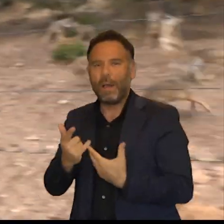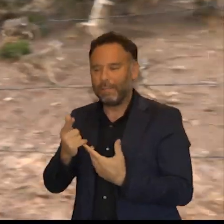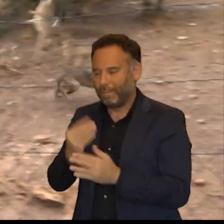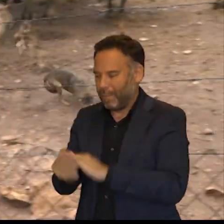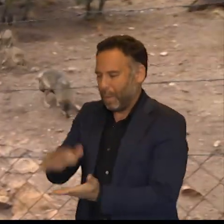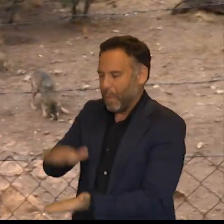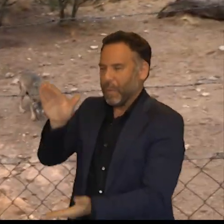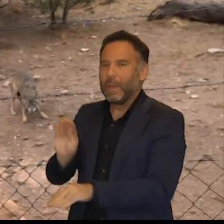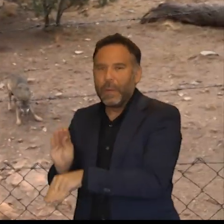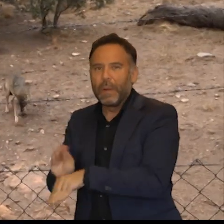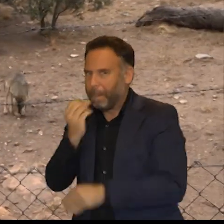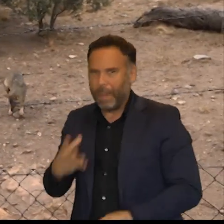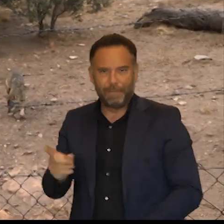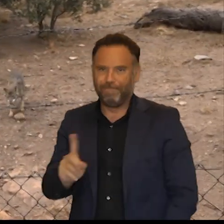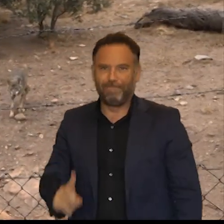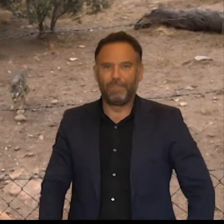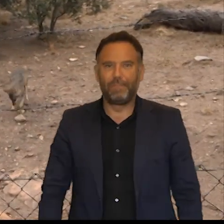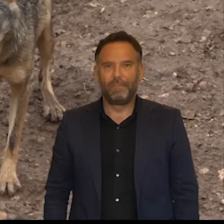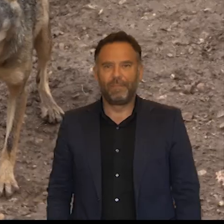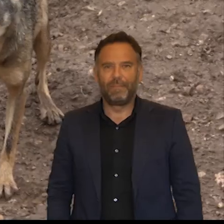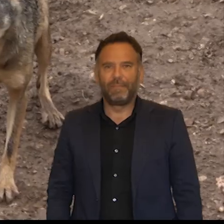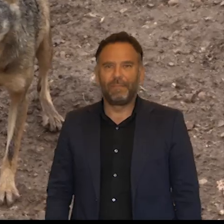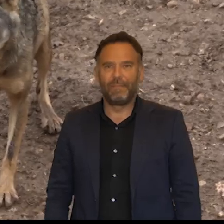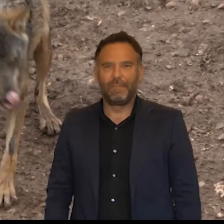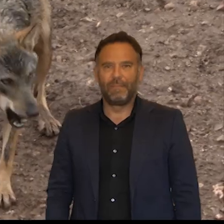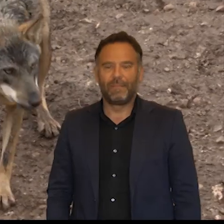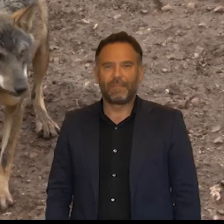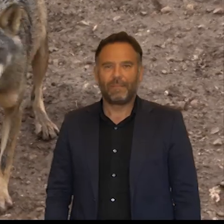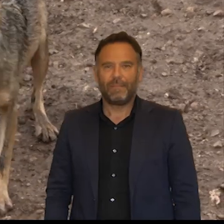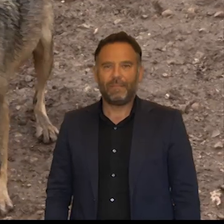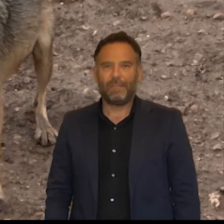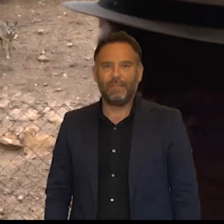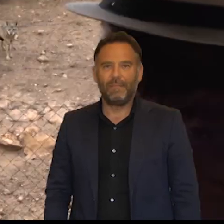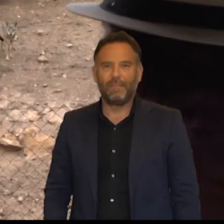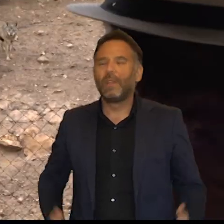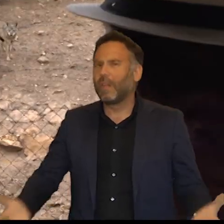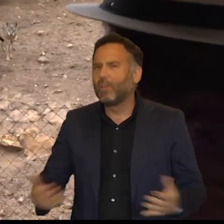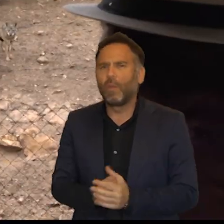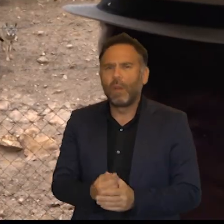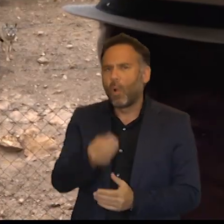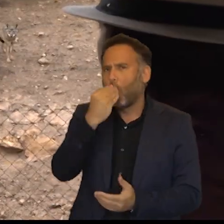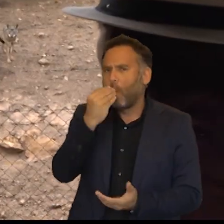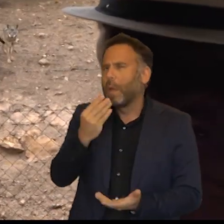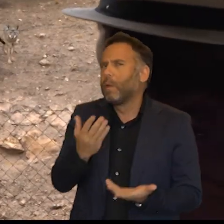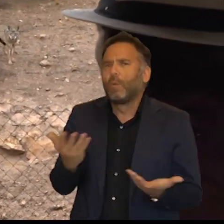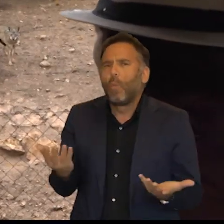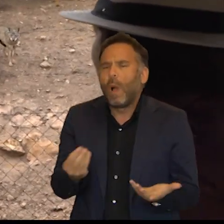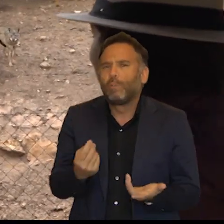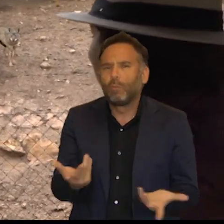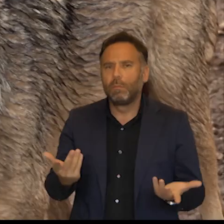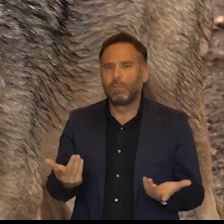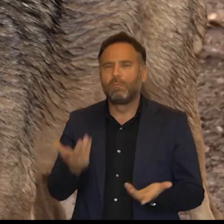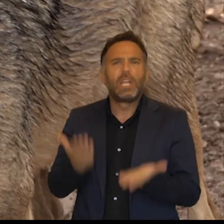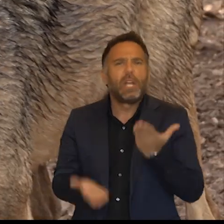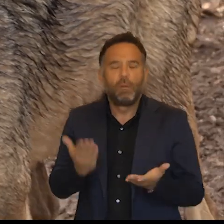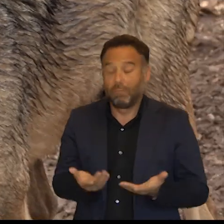miedo. ¡Uy! Ya, lobo canguru. Entonces, ¿cuánto comería? Lobos comen a golpe